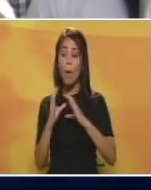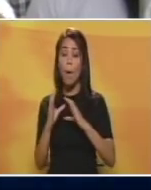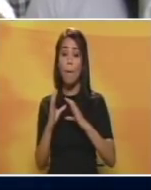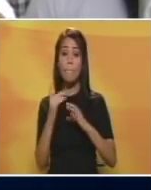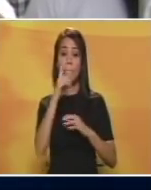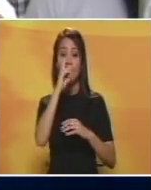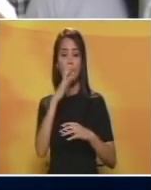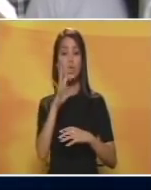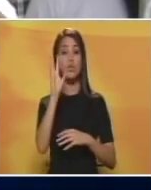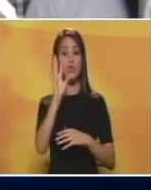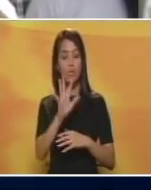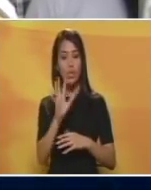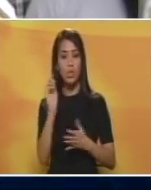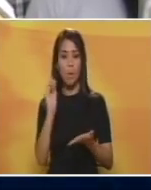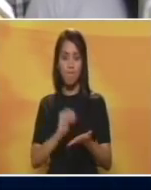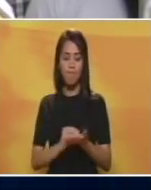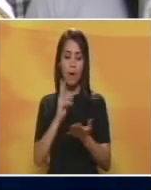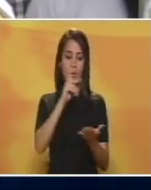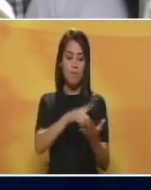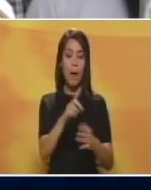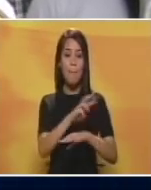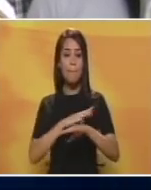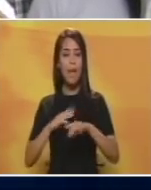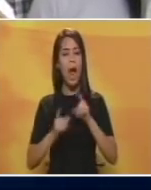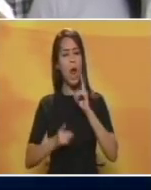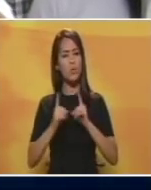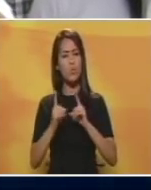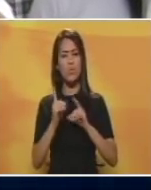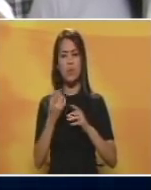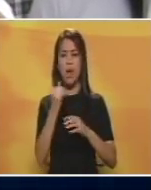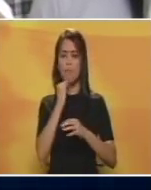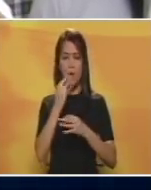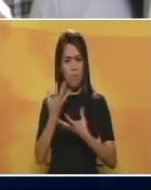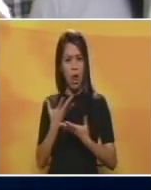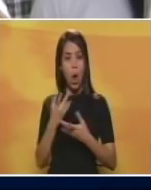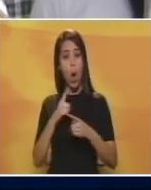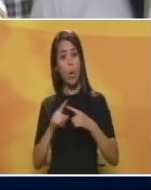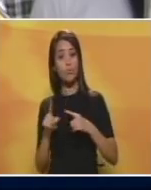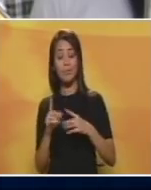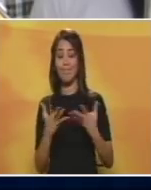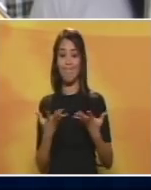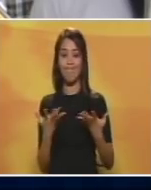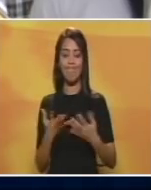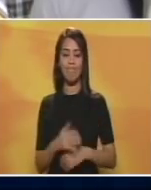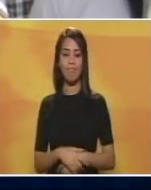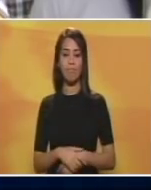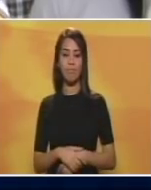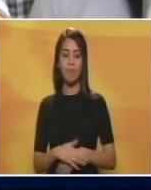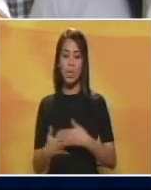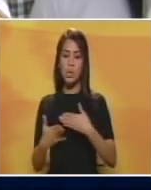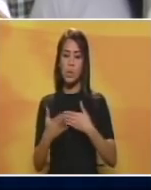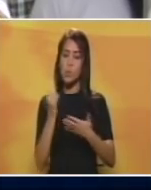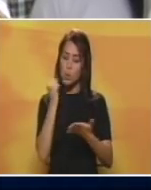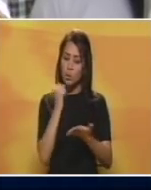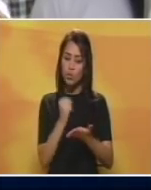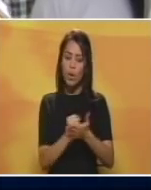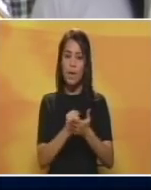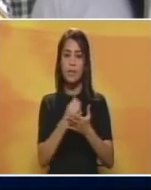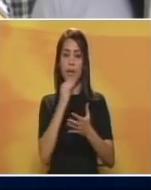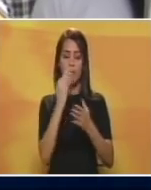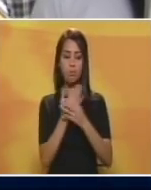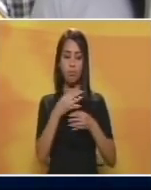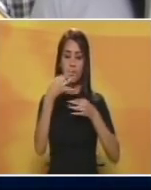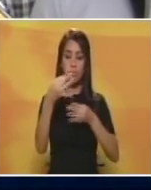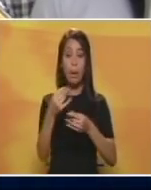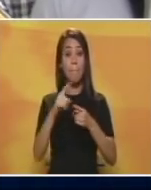ido 5 veces al ministerio. Algunas veces nos han atendido, otras veces no. Simplemente nos sellan las comunicaciones recibidas y hasta la fecha